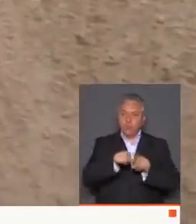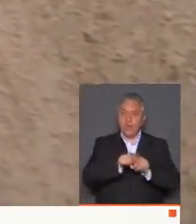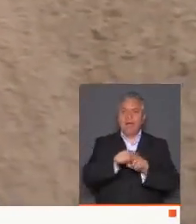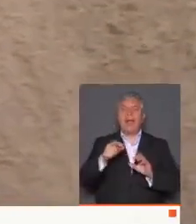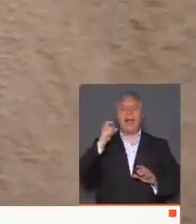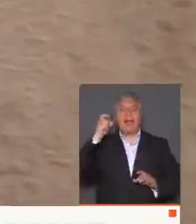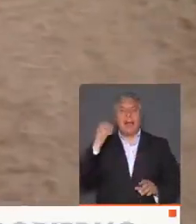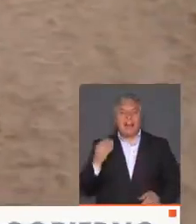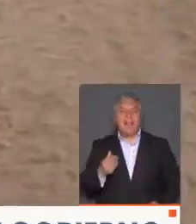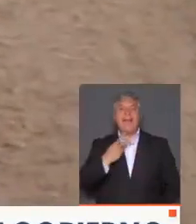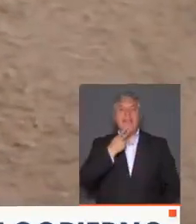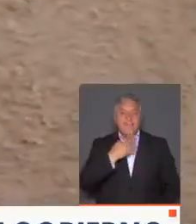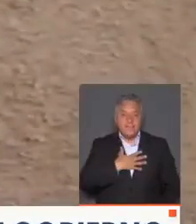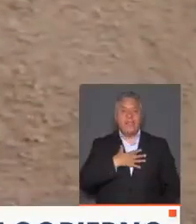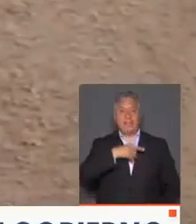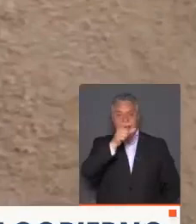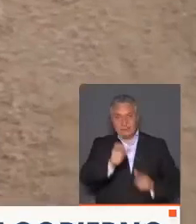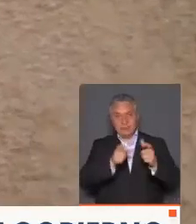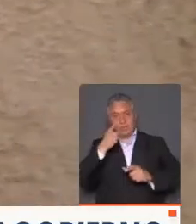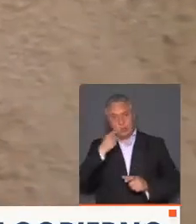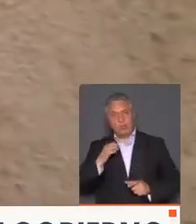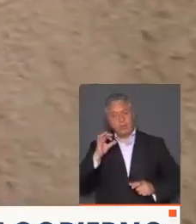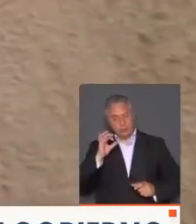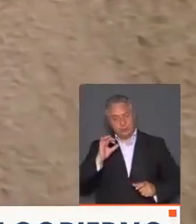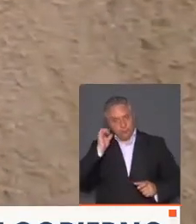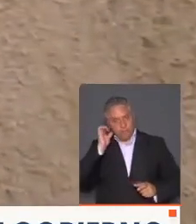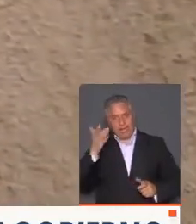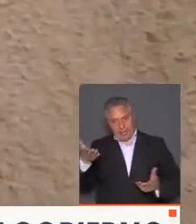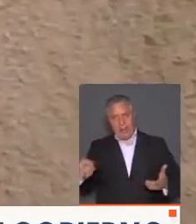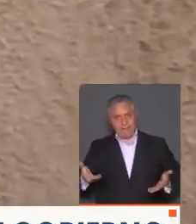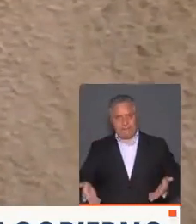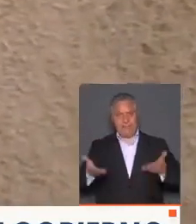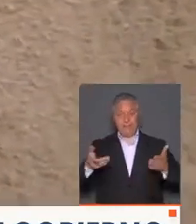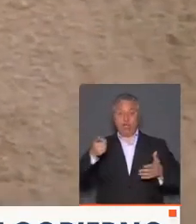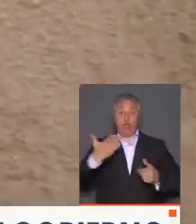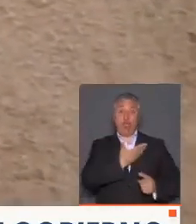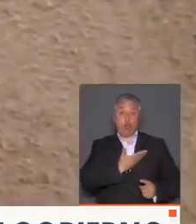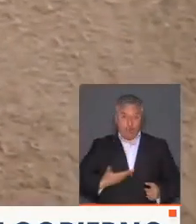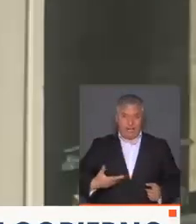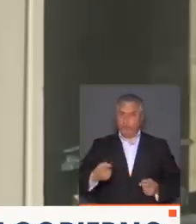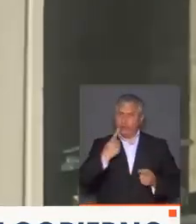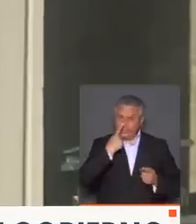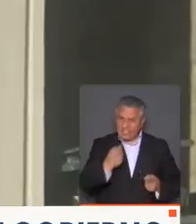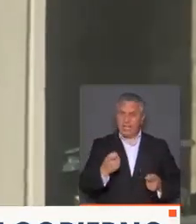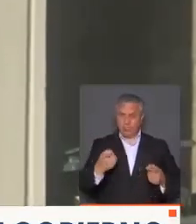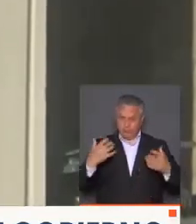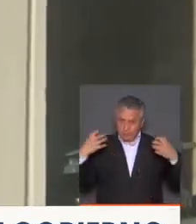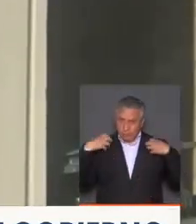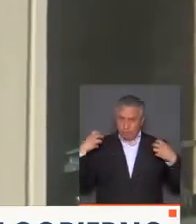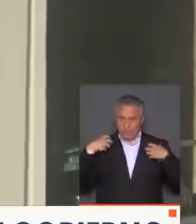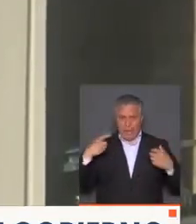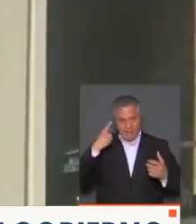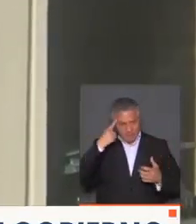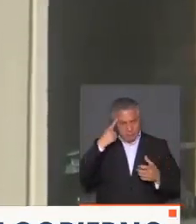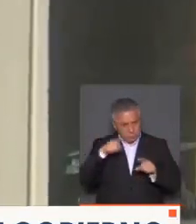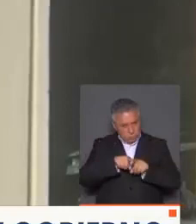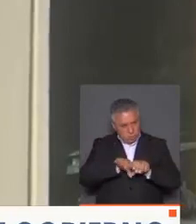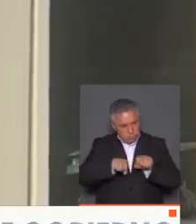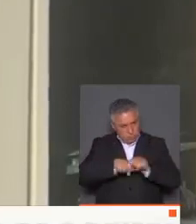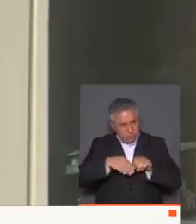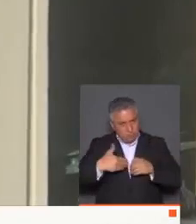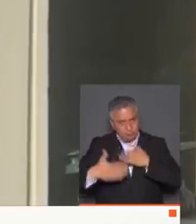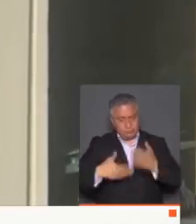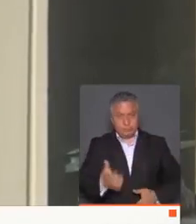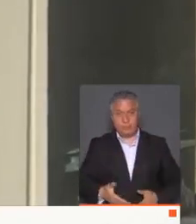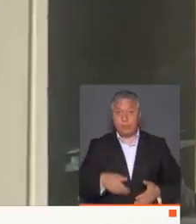de los chilenos y las chilenas diferente a eso el gobierno ha sido serio responsable en cuanto a las medidas que ha tomado Me parece que el plan de gobierno y